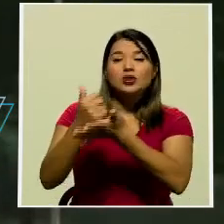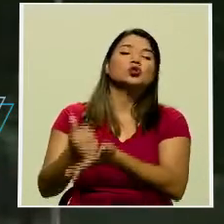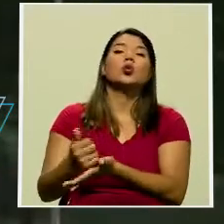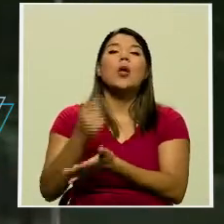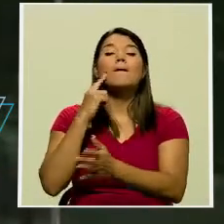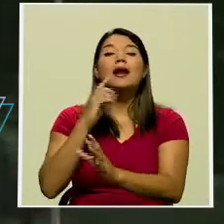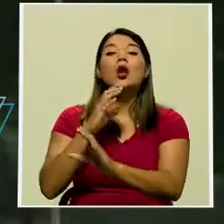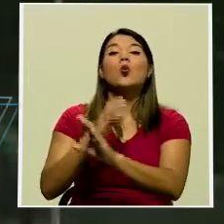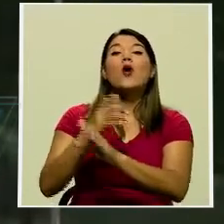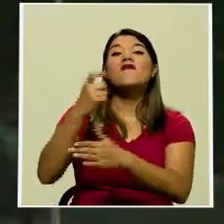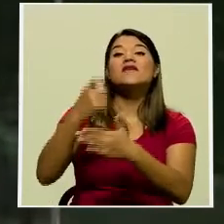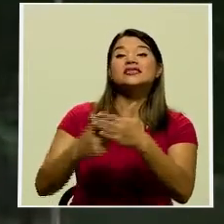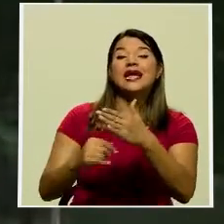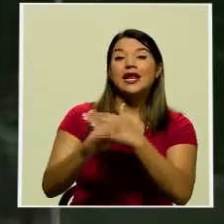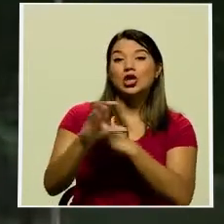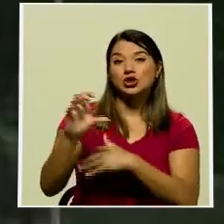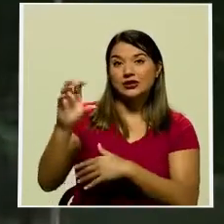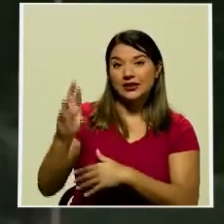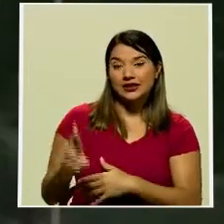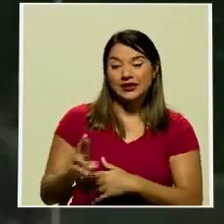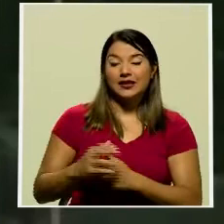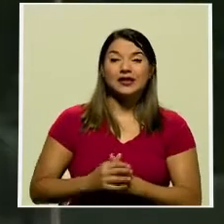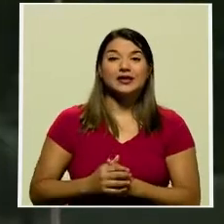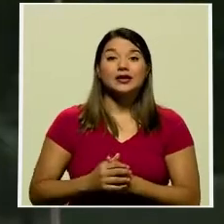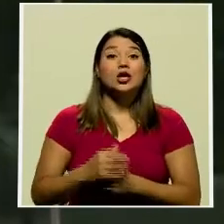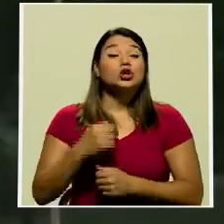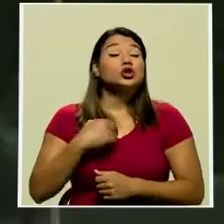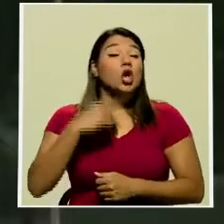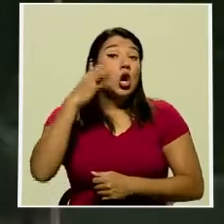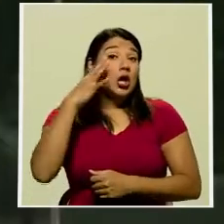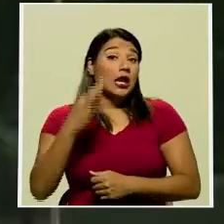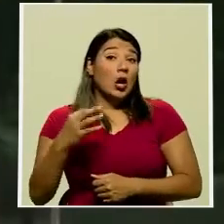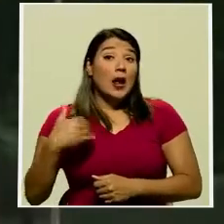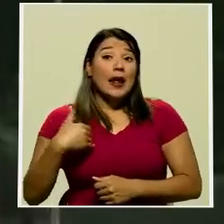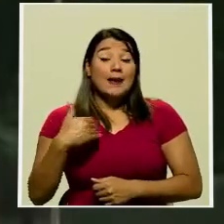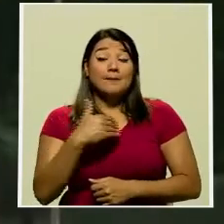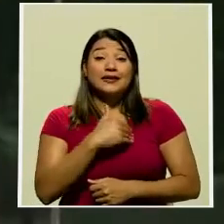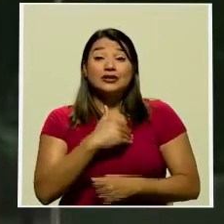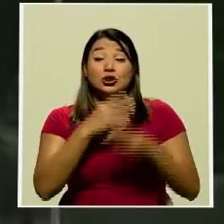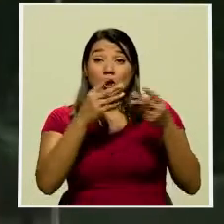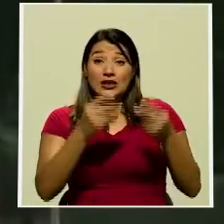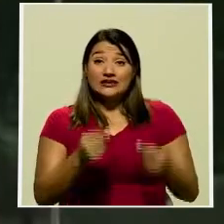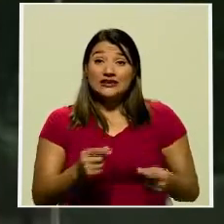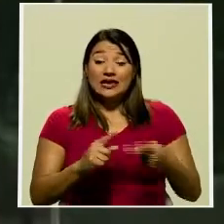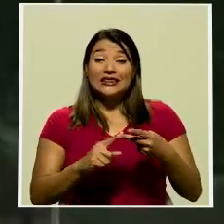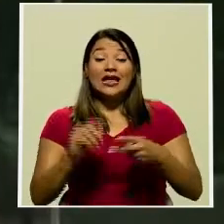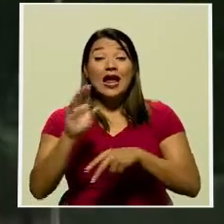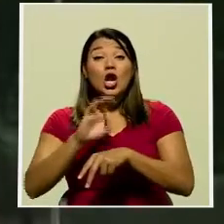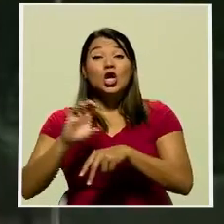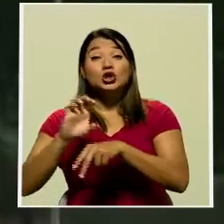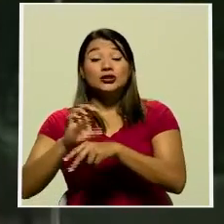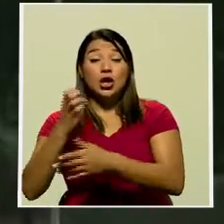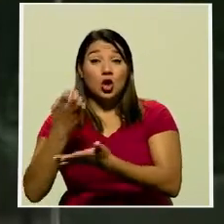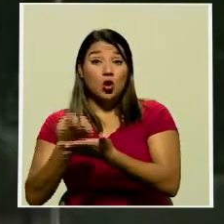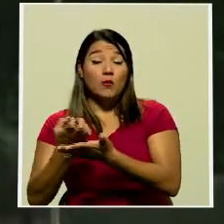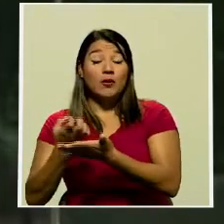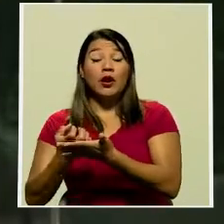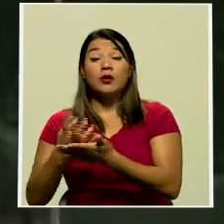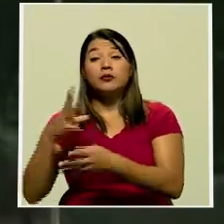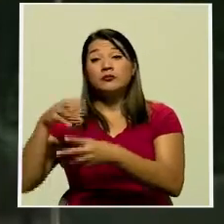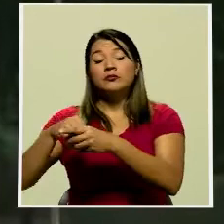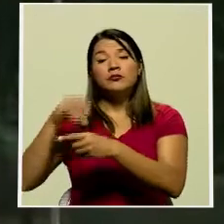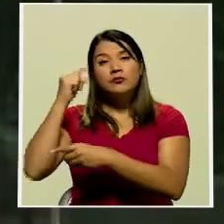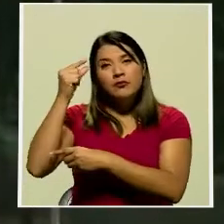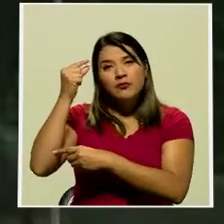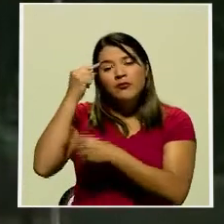sostenibilidad fiscal de Costa Rica. Para esto yo supongo que el ministro de Hacienda y el Consejo Económico del gobierno de don Carlos Alvarado han